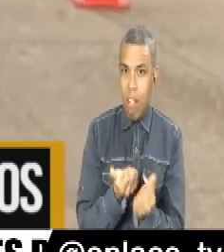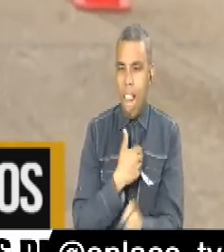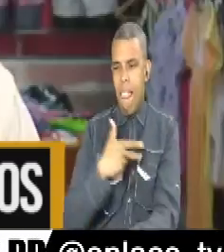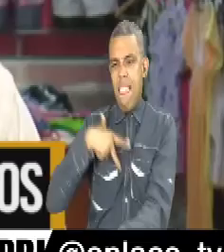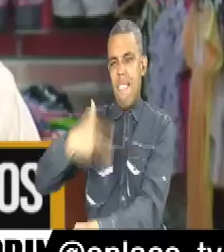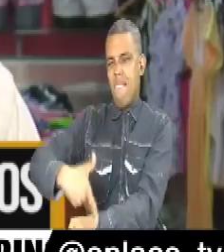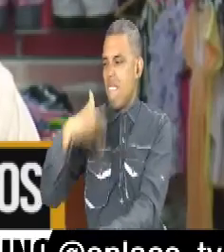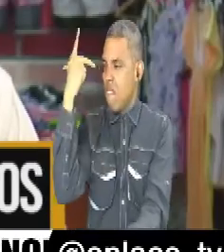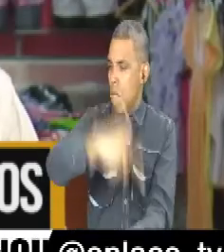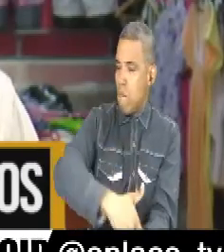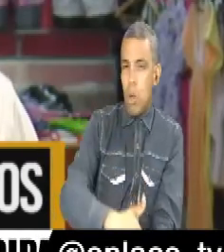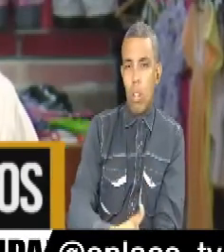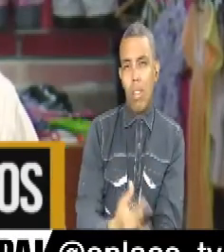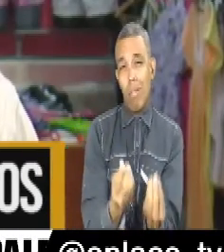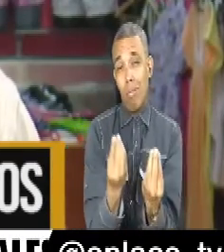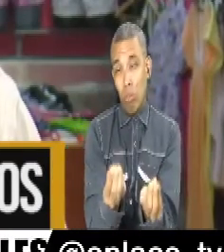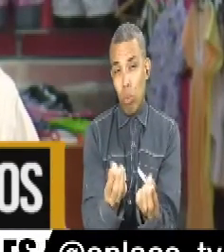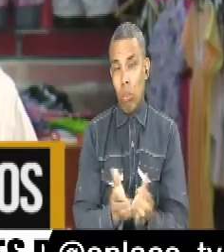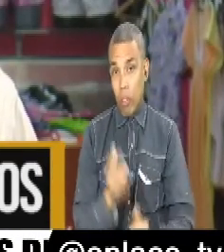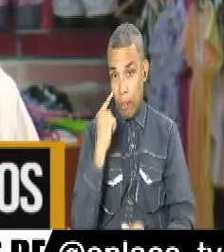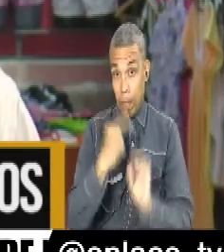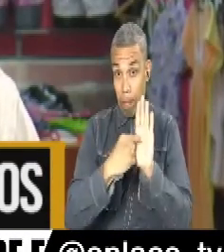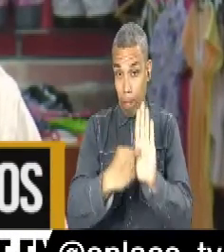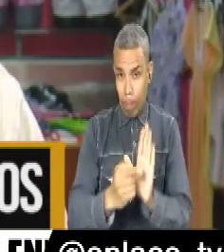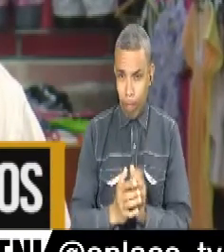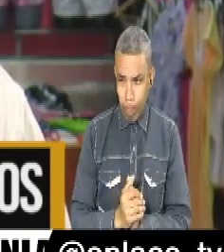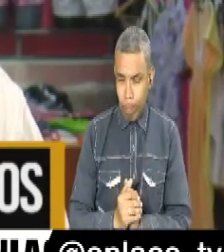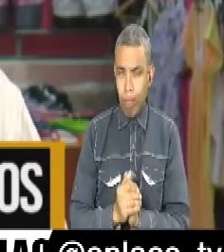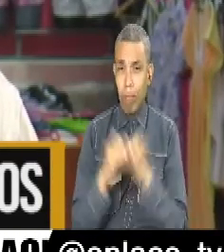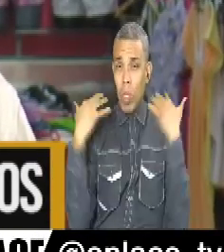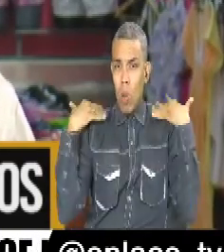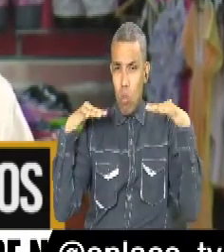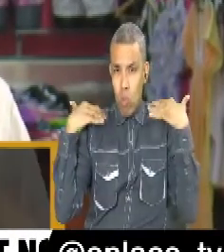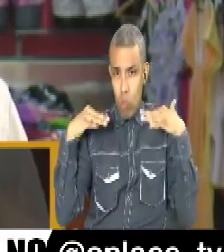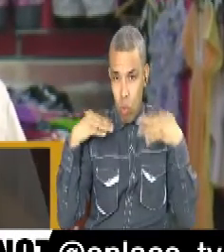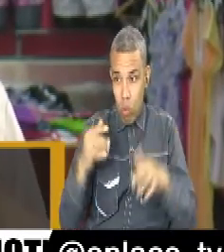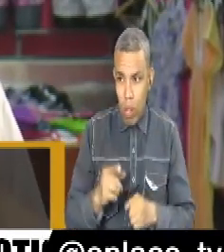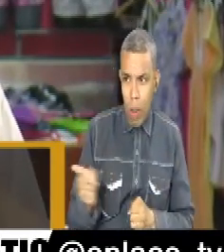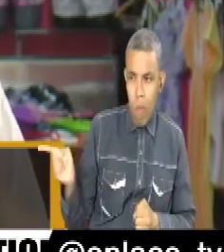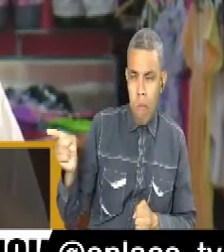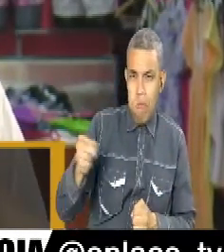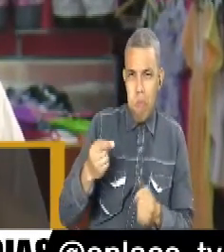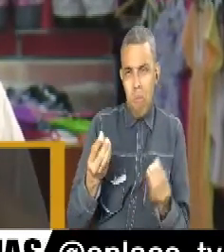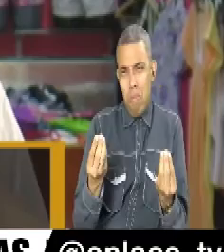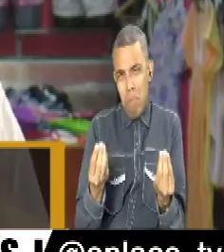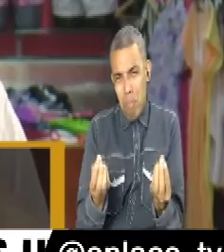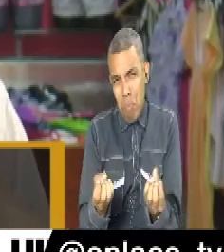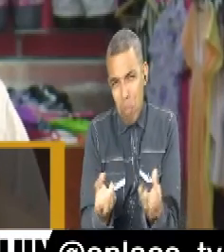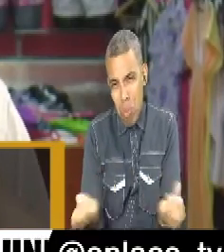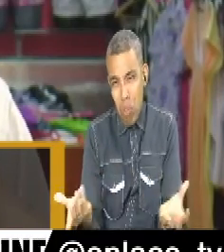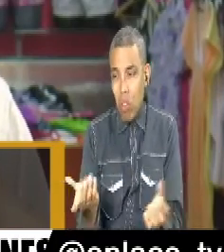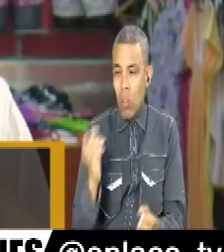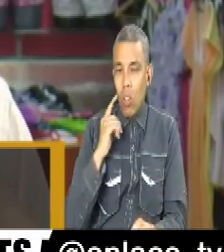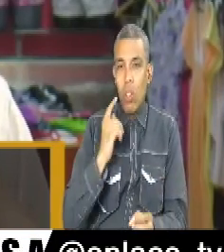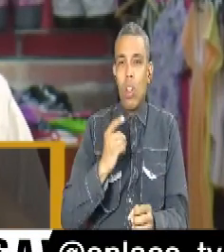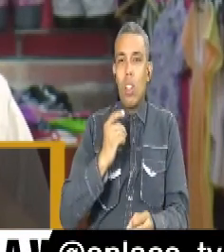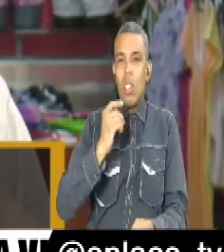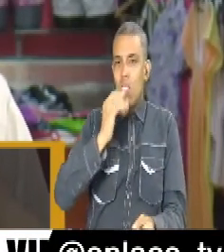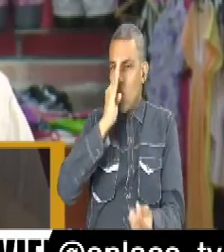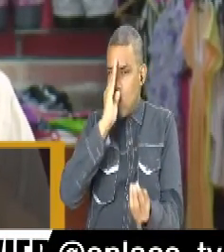la parte baja y media a nivel rural del municipio, presencia de las autodefensas gaitanistas como